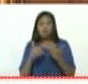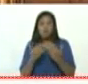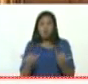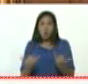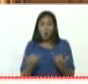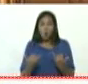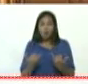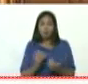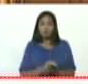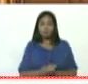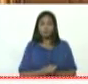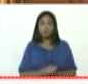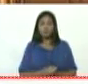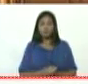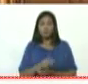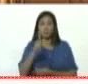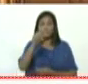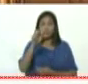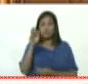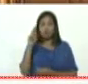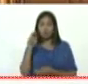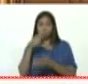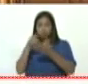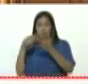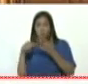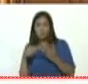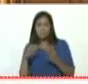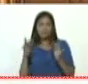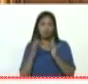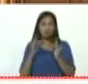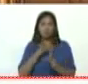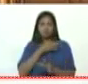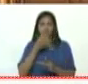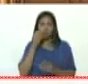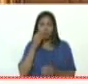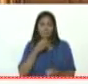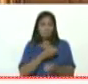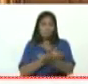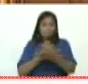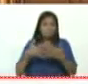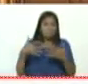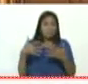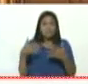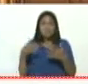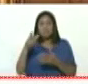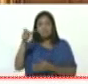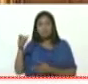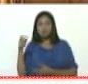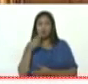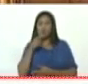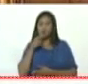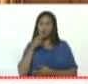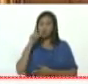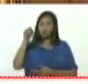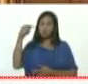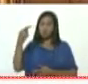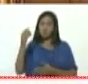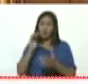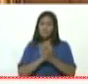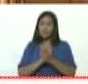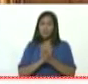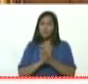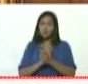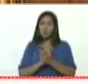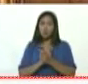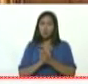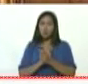A través de Periscope, de YouTube, de Twitter. Miles. A mí me contó la otra vez un amigo que estaba en